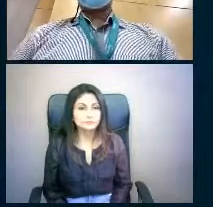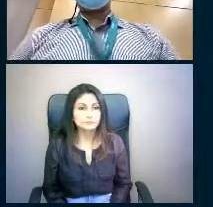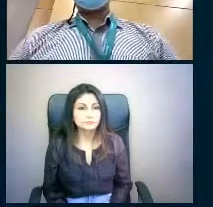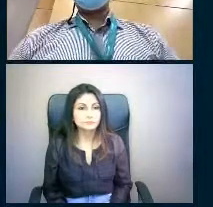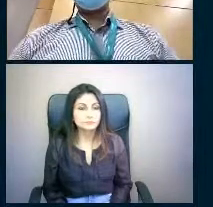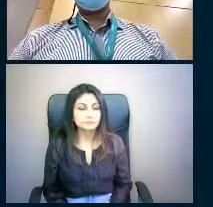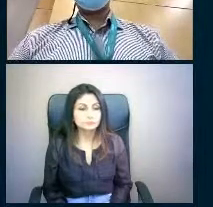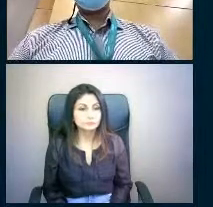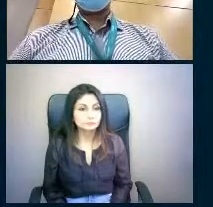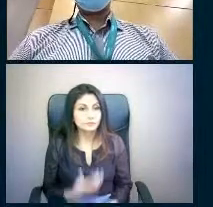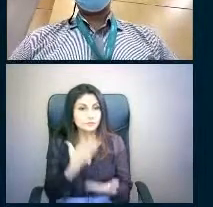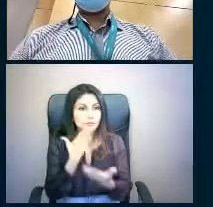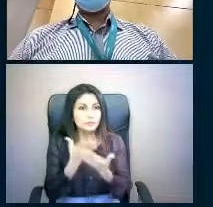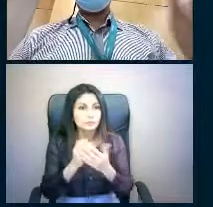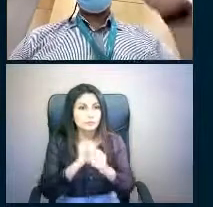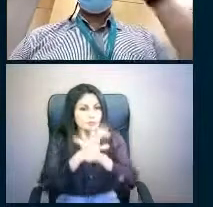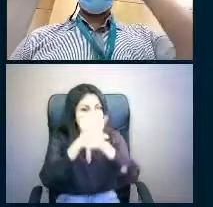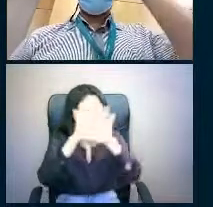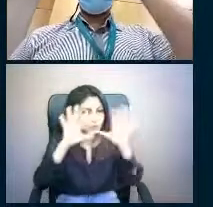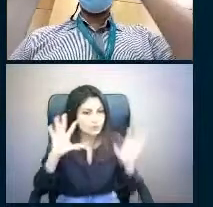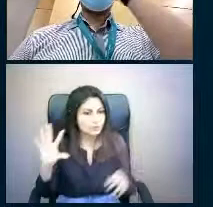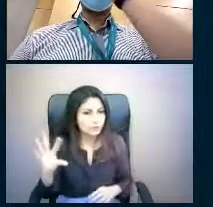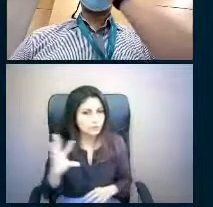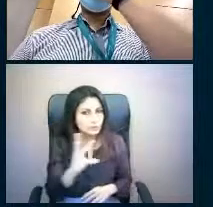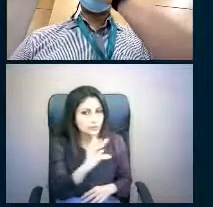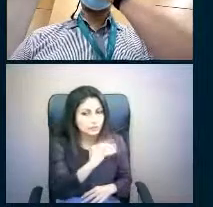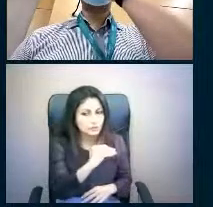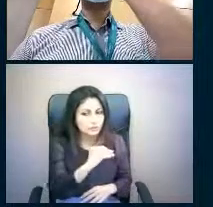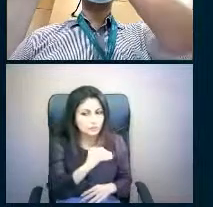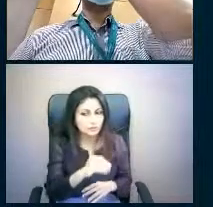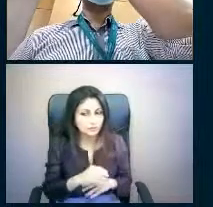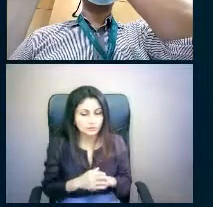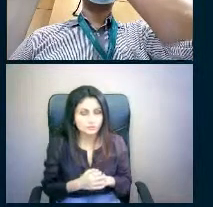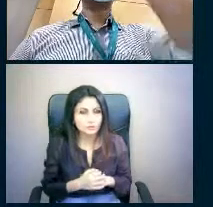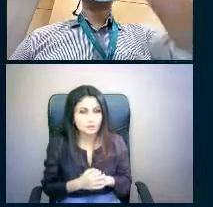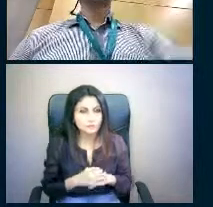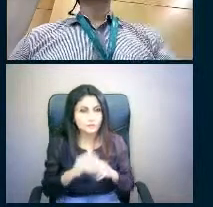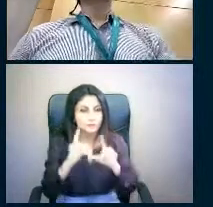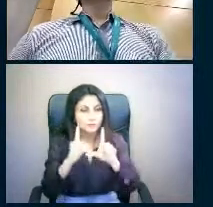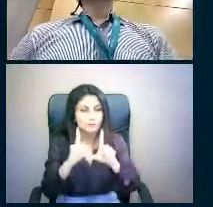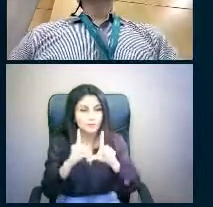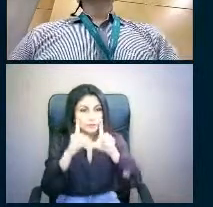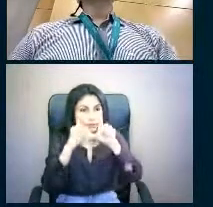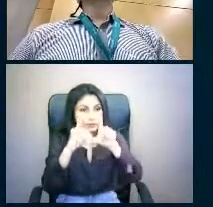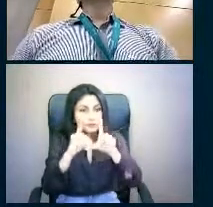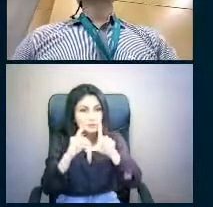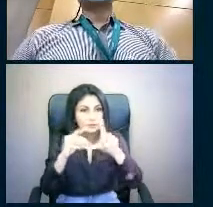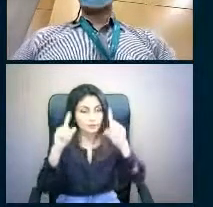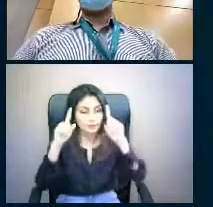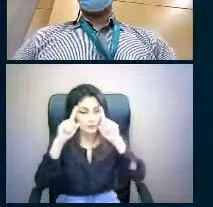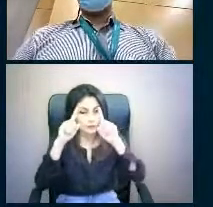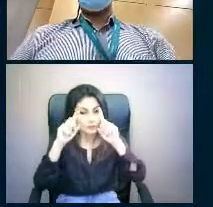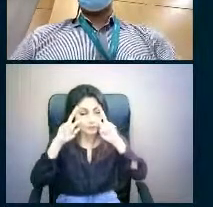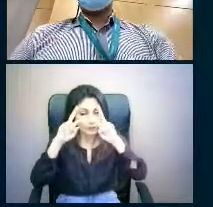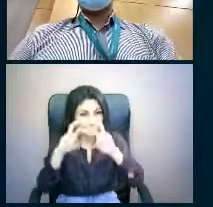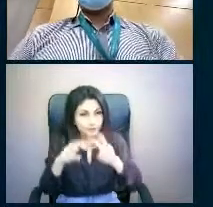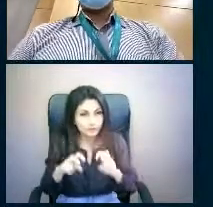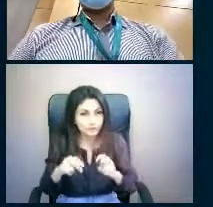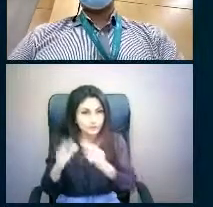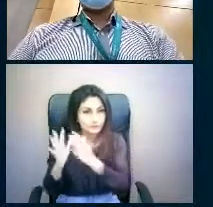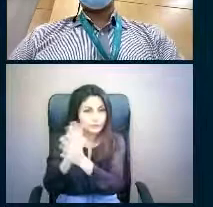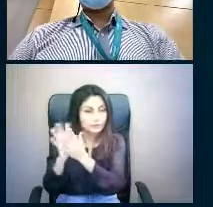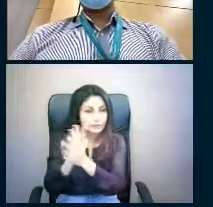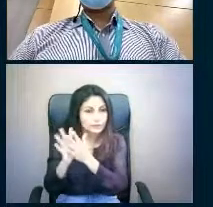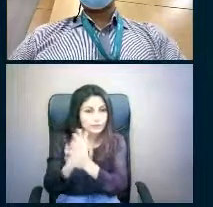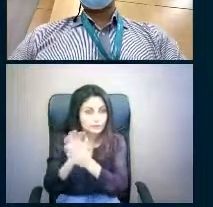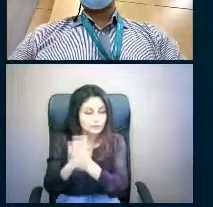Buenos días a todos. Como proyecto final de nuestro diplomado en analítica de datos, nuestro equipo decidió implementar